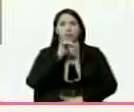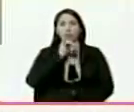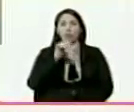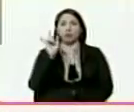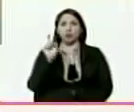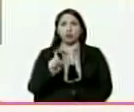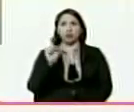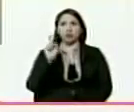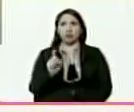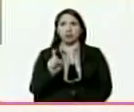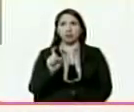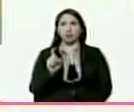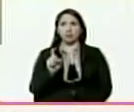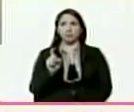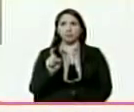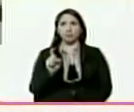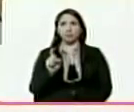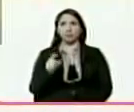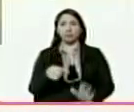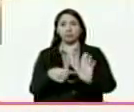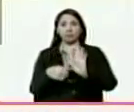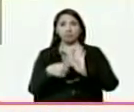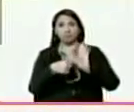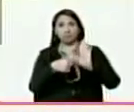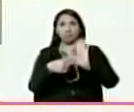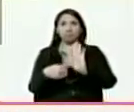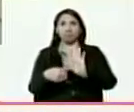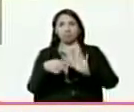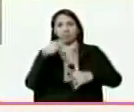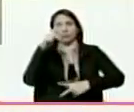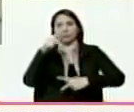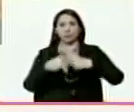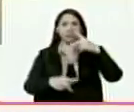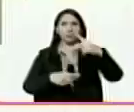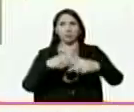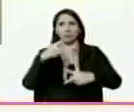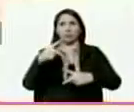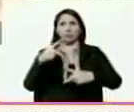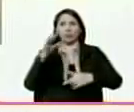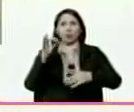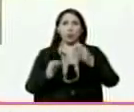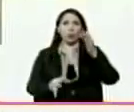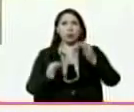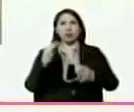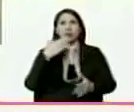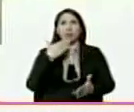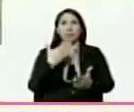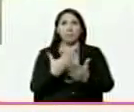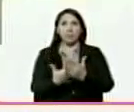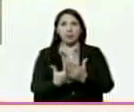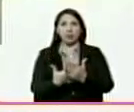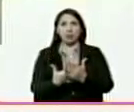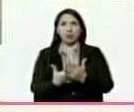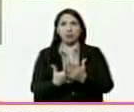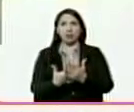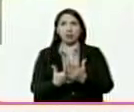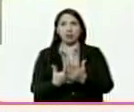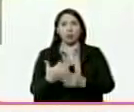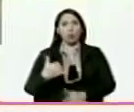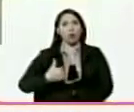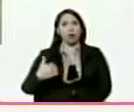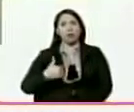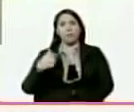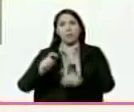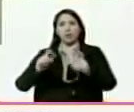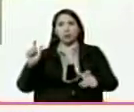necesaria, en demostrar los procesos judiciales que se le siguen a cualquier persona que haya